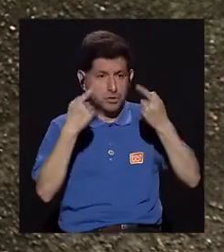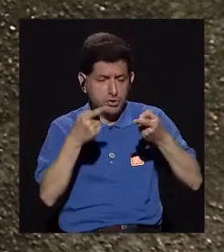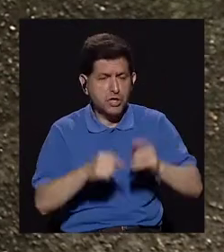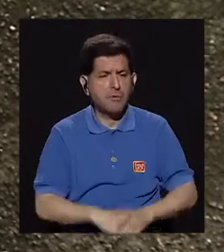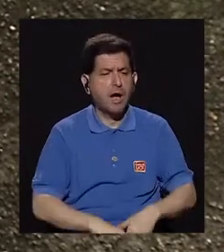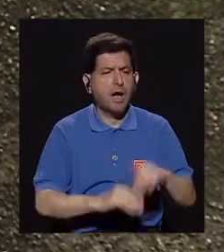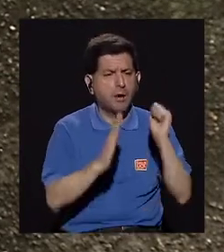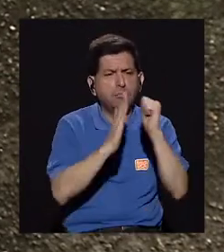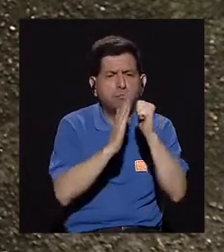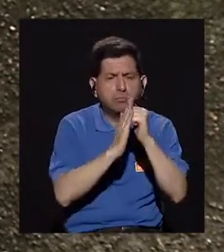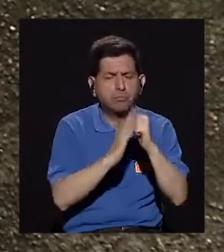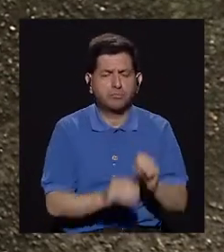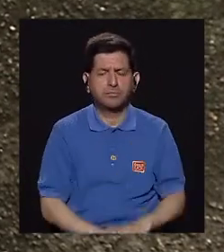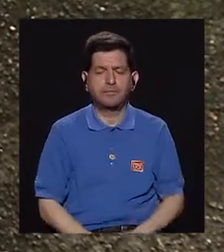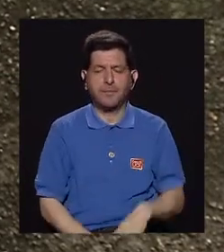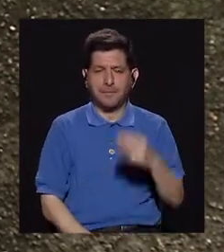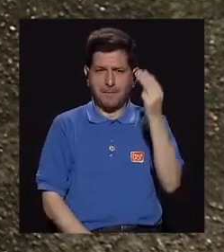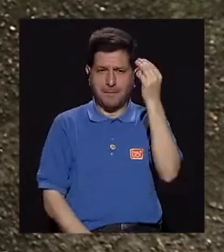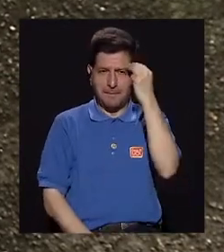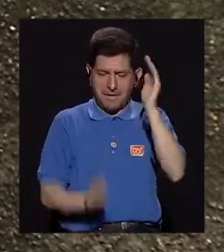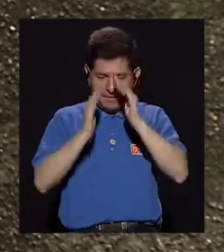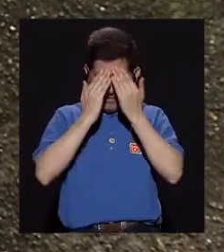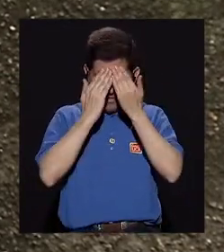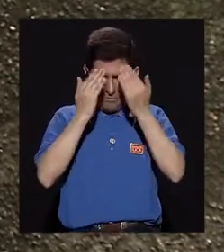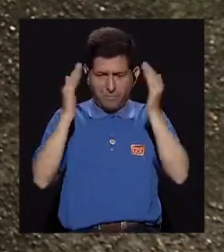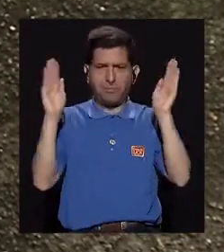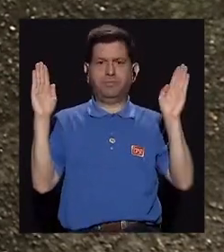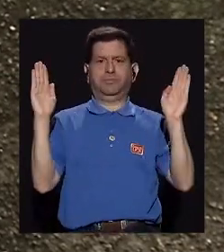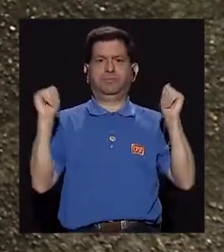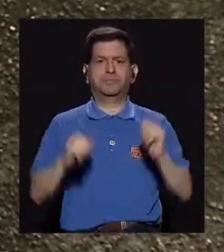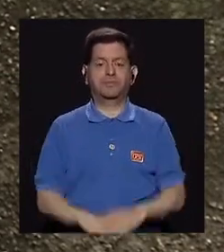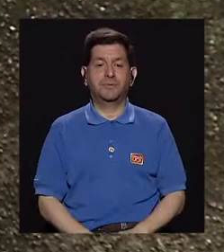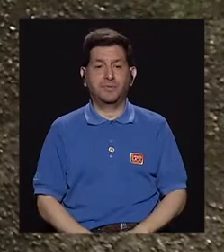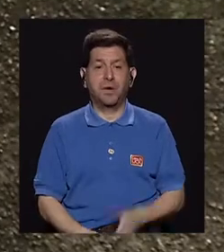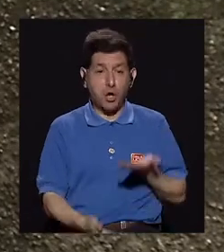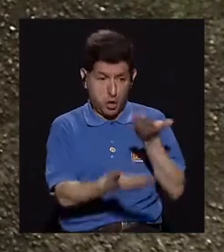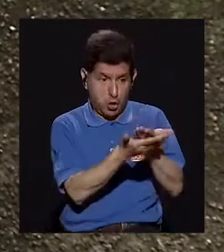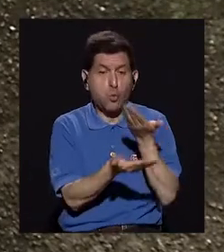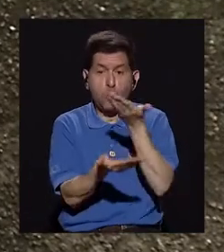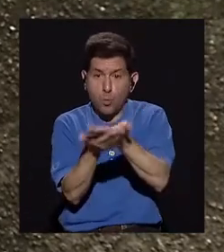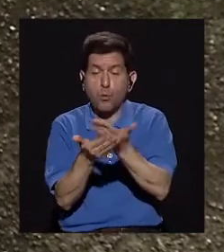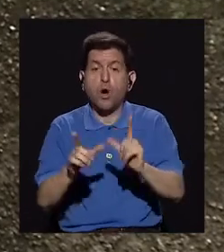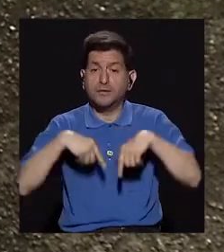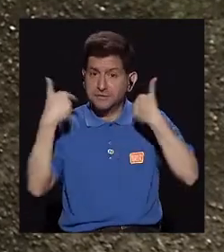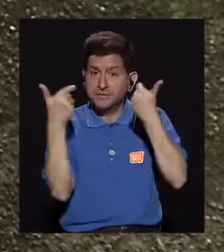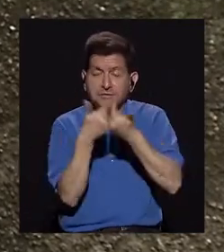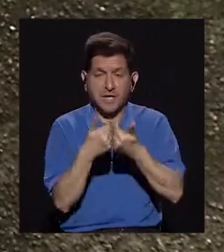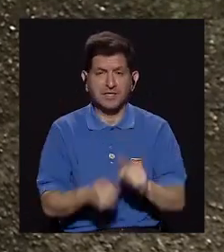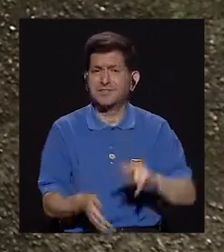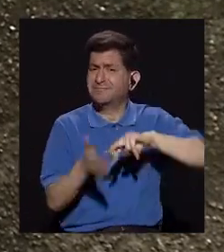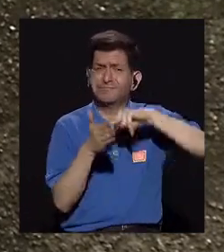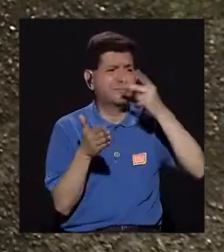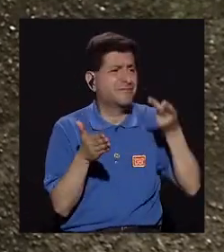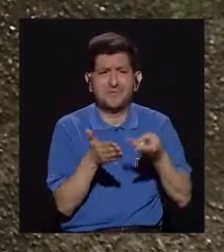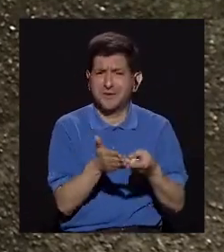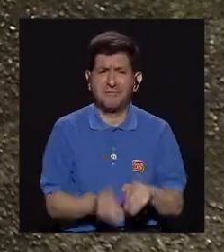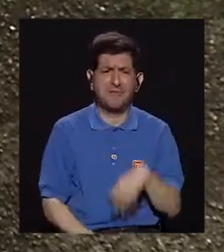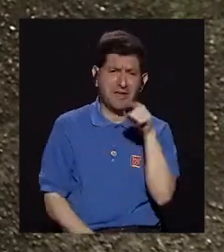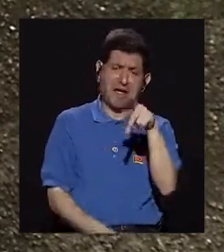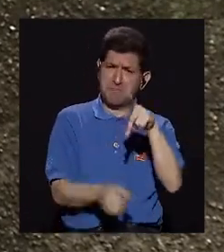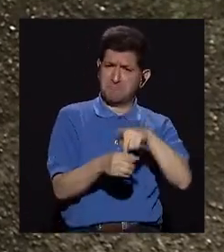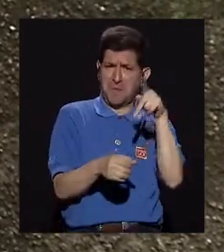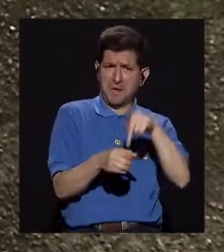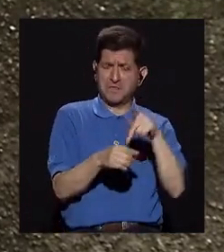puertas, a abrir un poco la mente en ese sentido, y las propuestas son colectivas, ¿verdad? No es que ya viene, entonces si